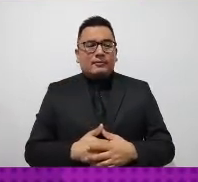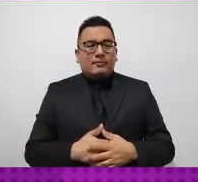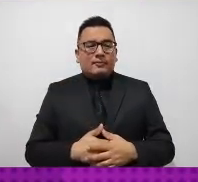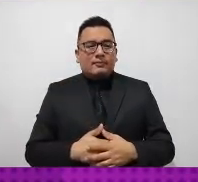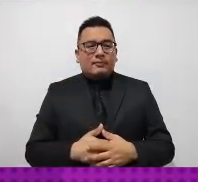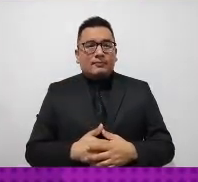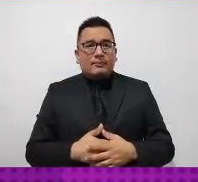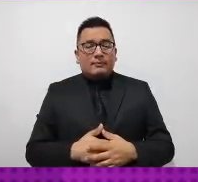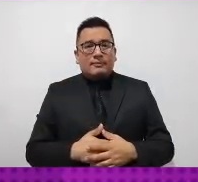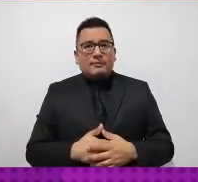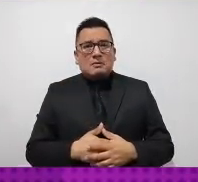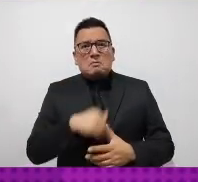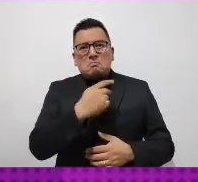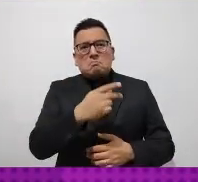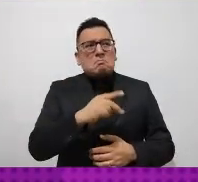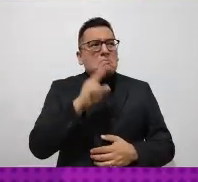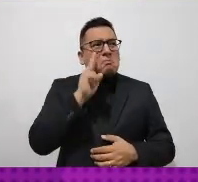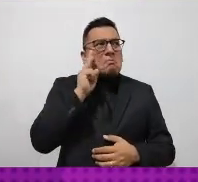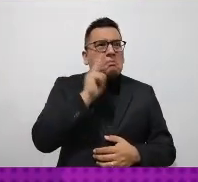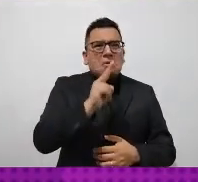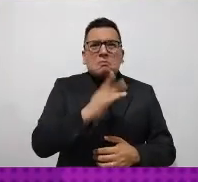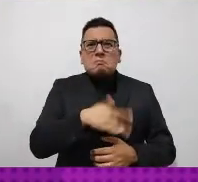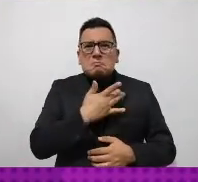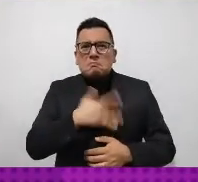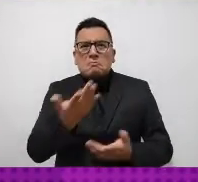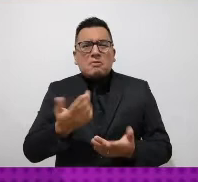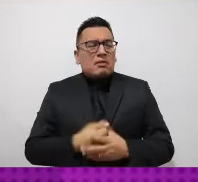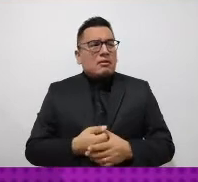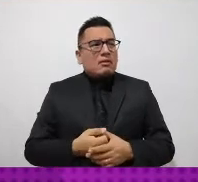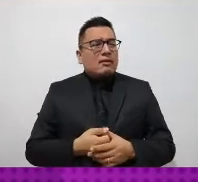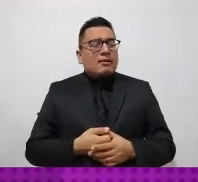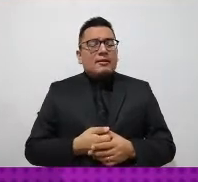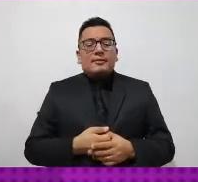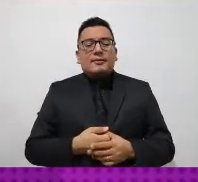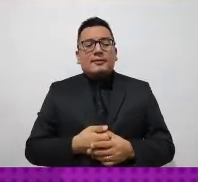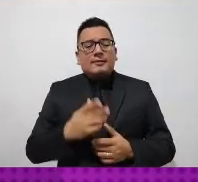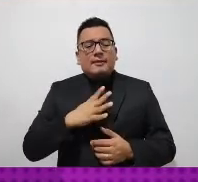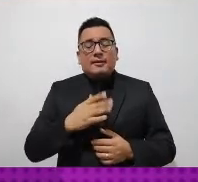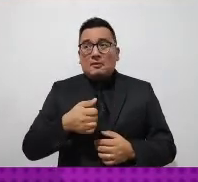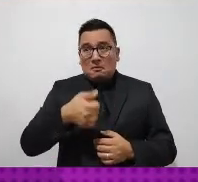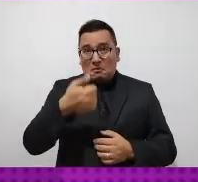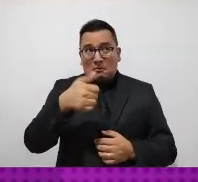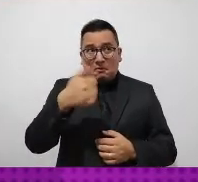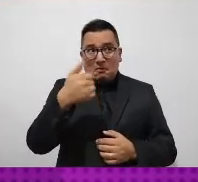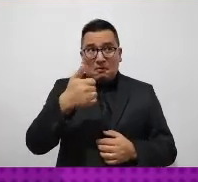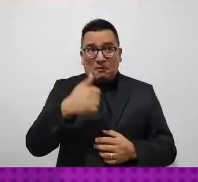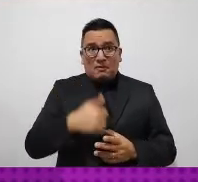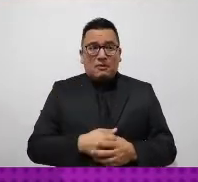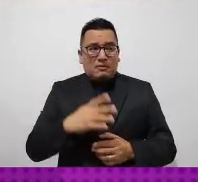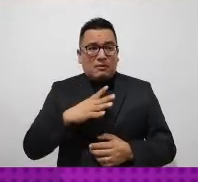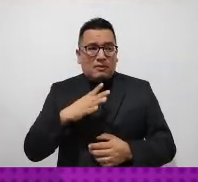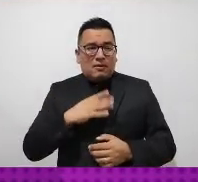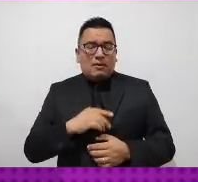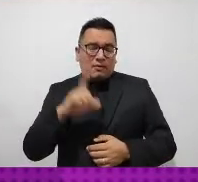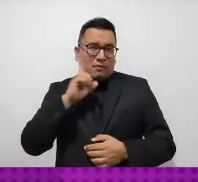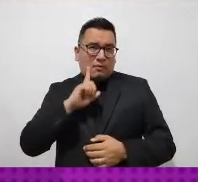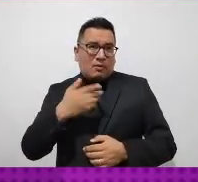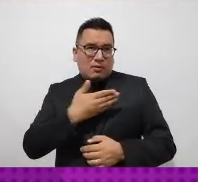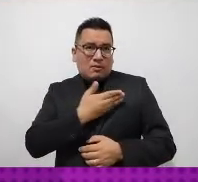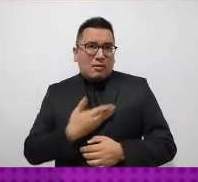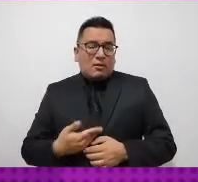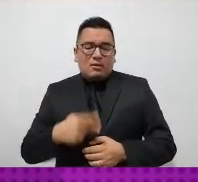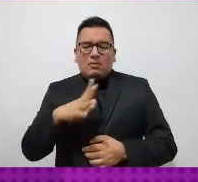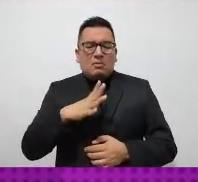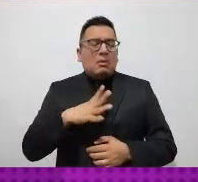¿Qué les han dicho? ¿Qué se han encontrado? ¿Cómo han visto el panorama en estos municipios? Mencionábamos que son 11 en donde hay alcaldesas, pero también